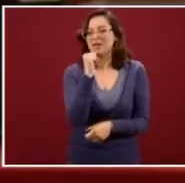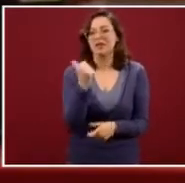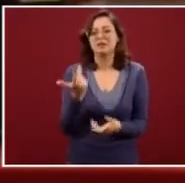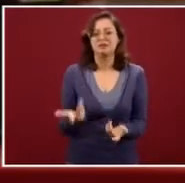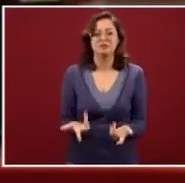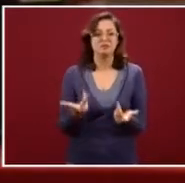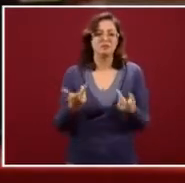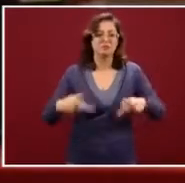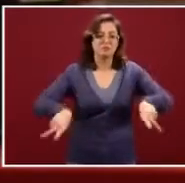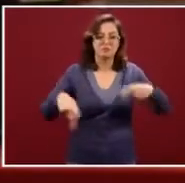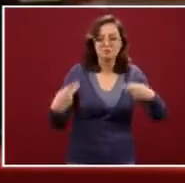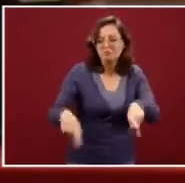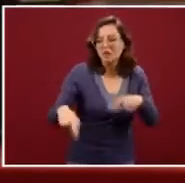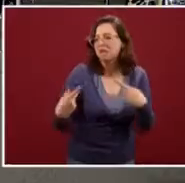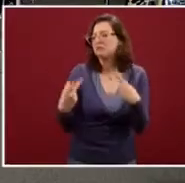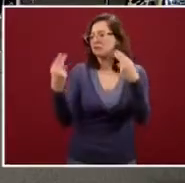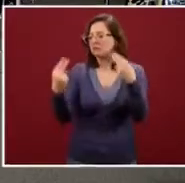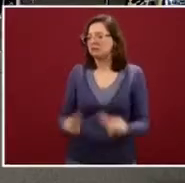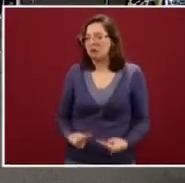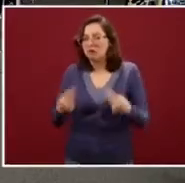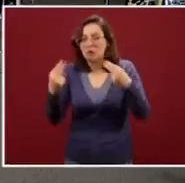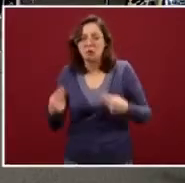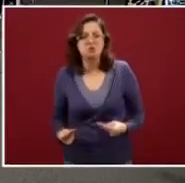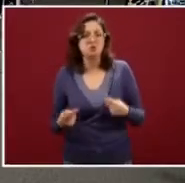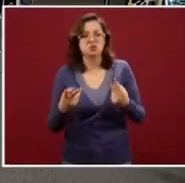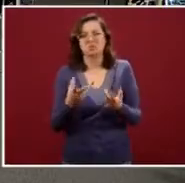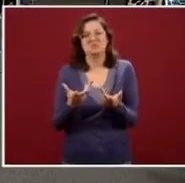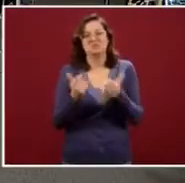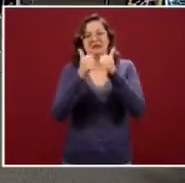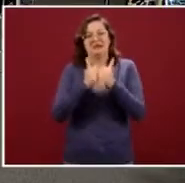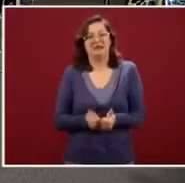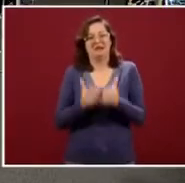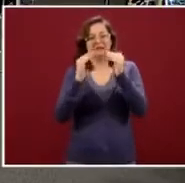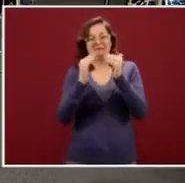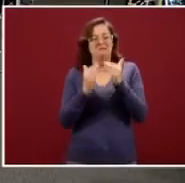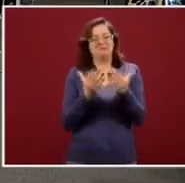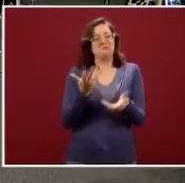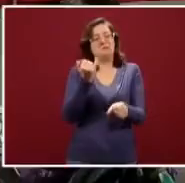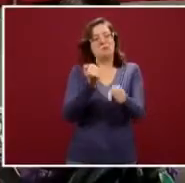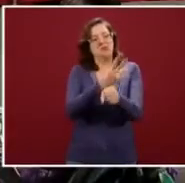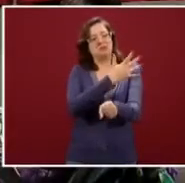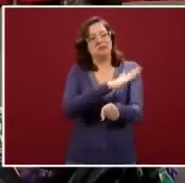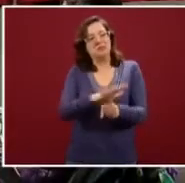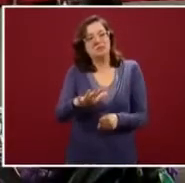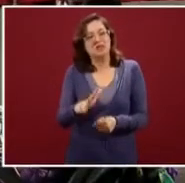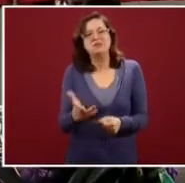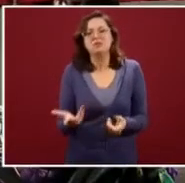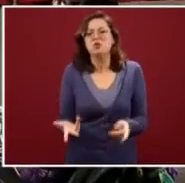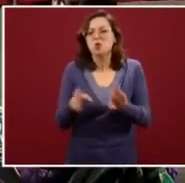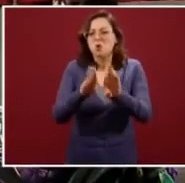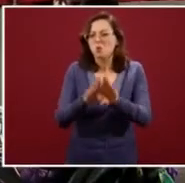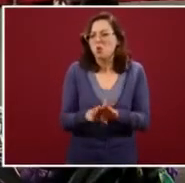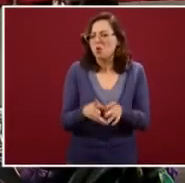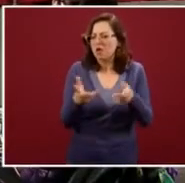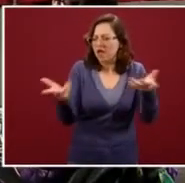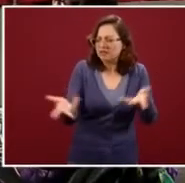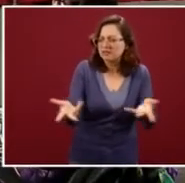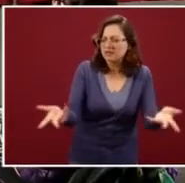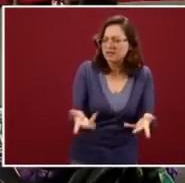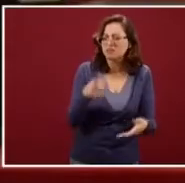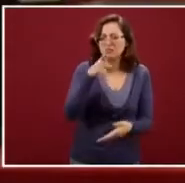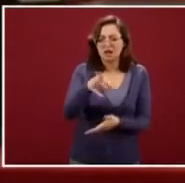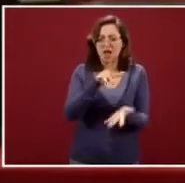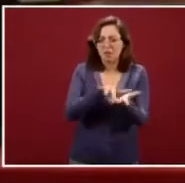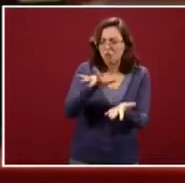el comercio informal. ¿Qué recomendaciones habría? ¿Hay no sé si quizás podrían considerar o tienen estimado algún